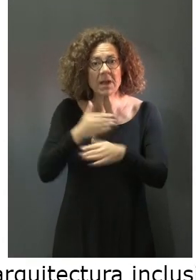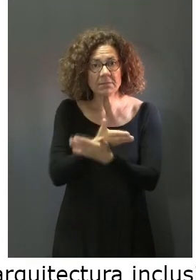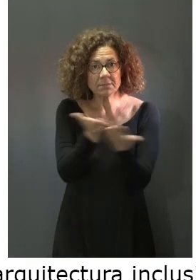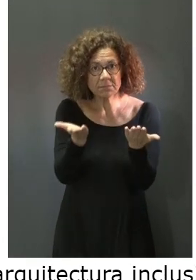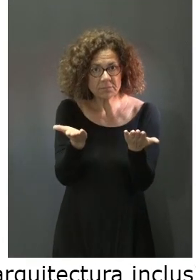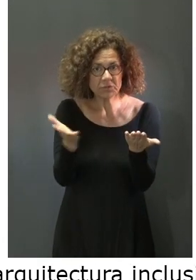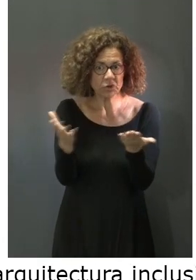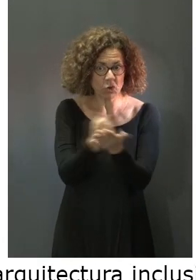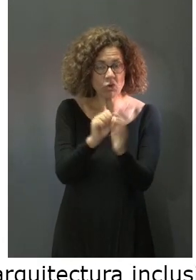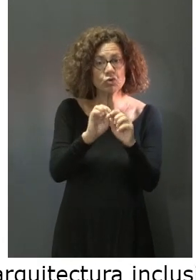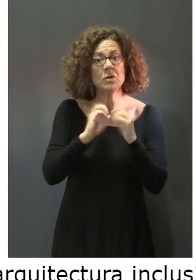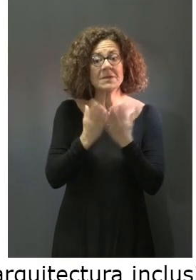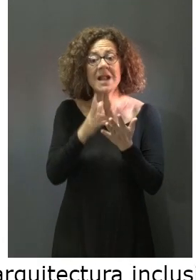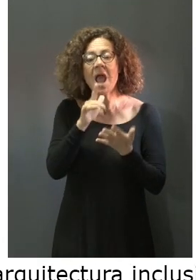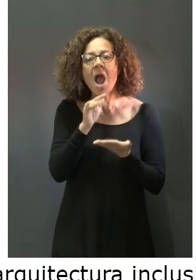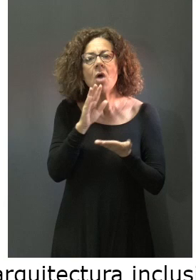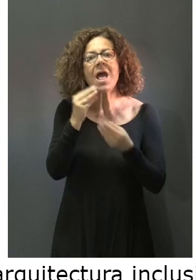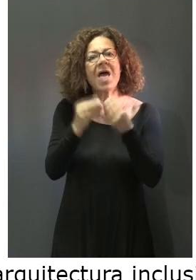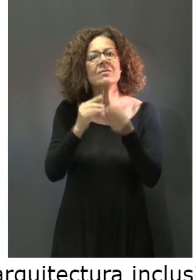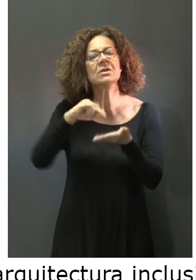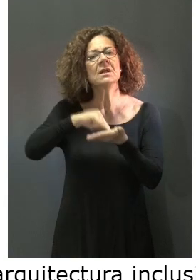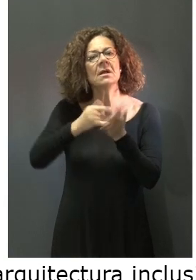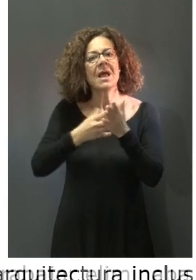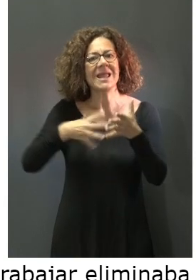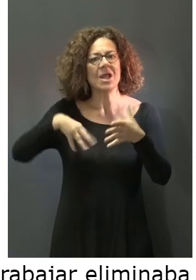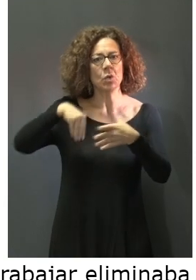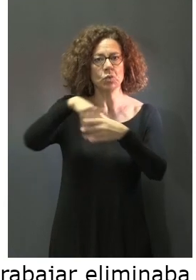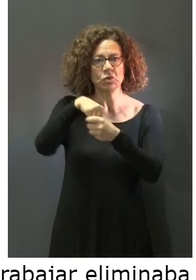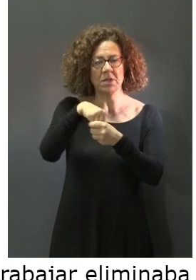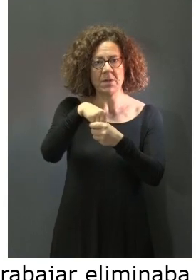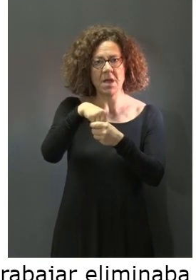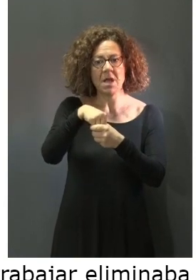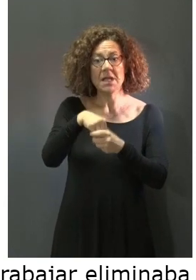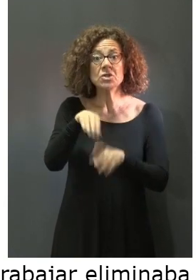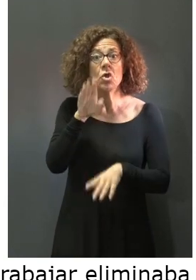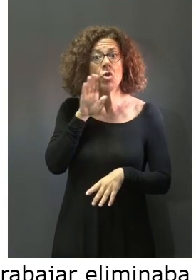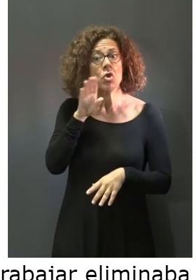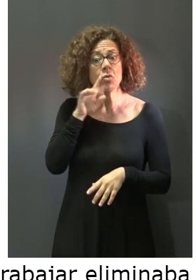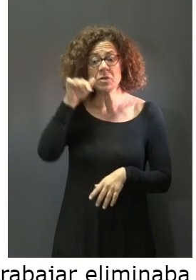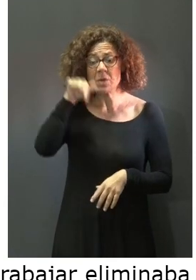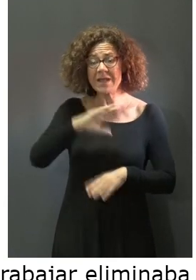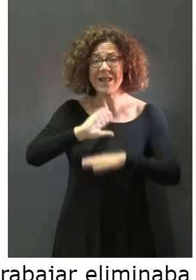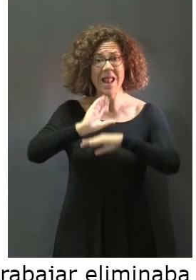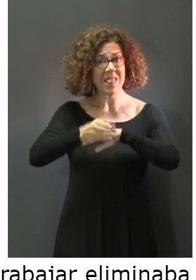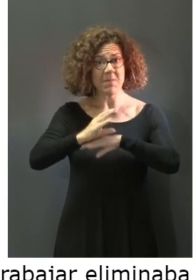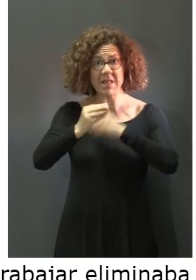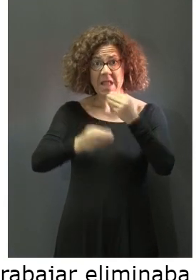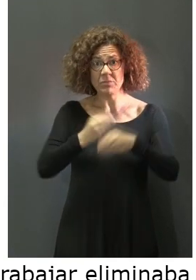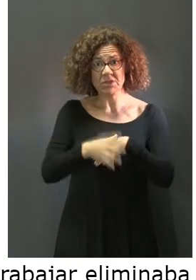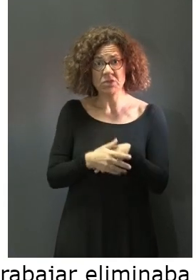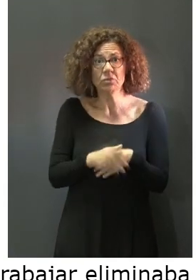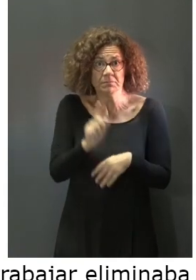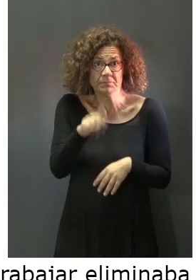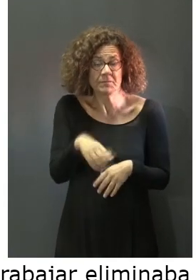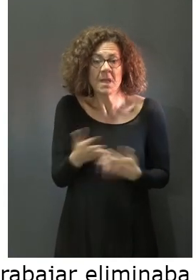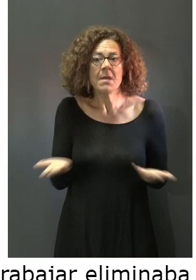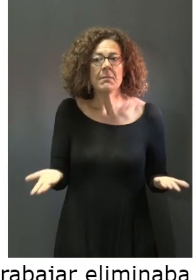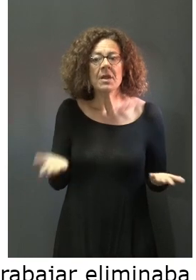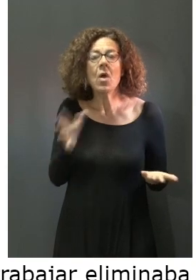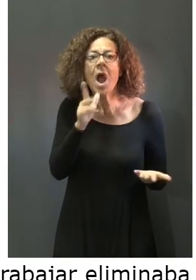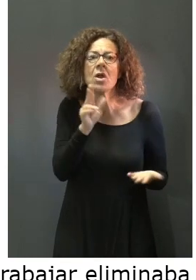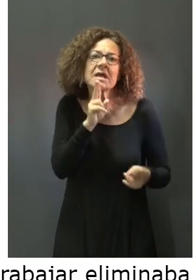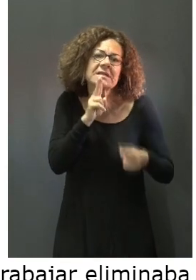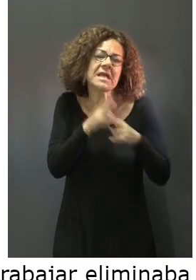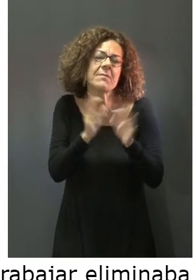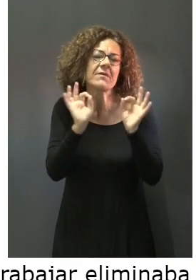ahora hacemos arquitectura inclusiva, ¿no? Que yo creo que es lo que hemos estado haciendo siempre aquí en el CEAPAT. Por otra parte, ¿no? Lo que pasa es que ahora se llama